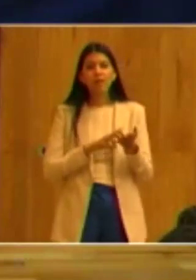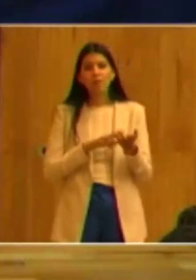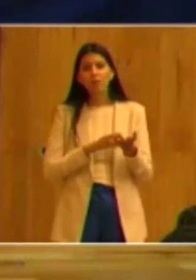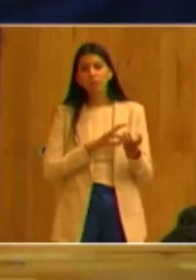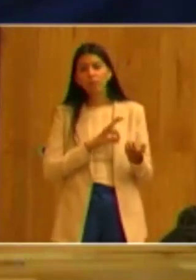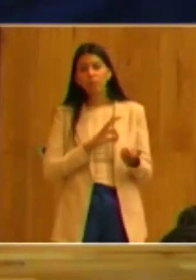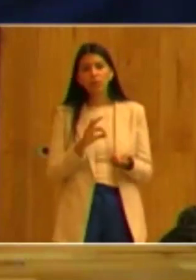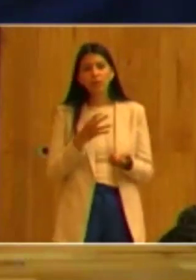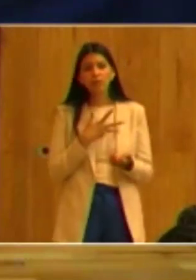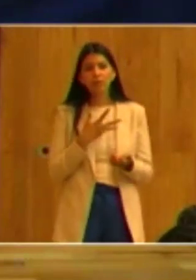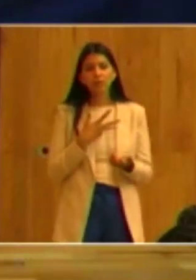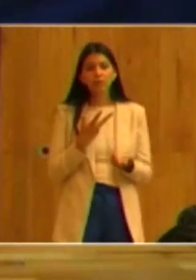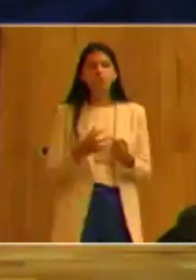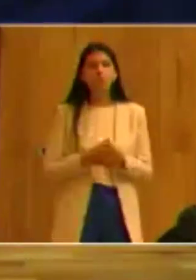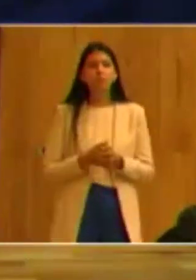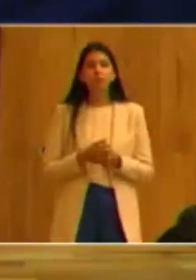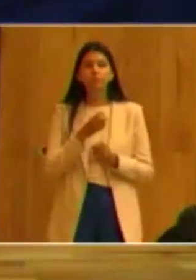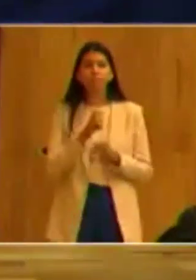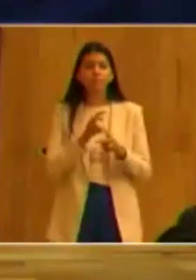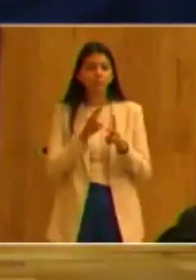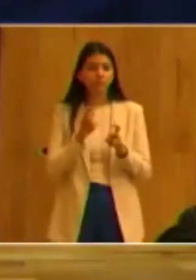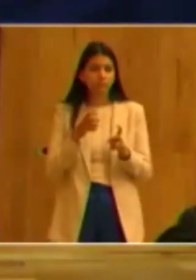tener en este aspecto?